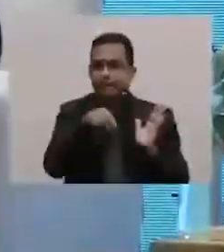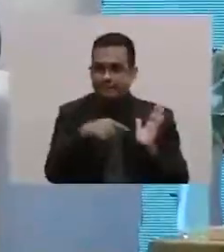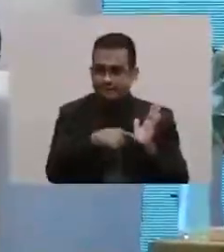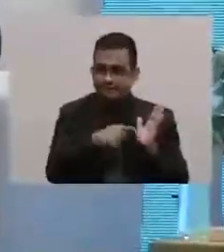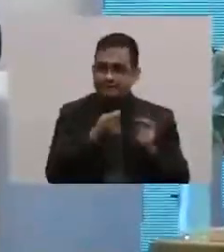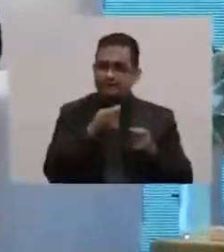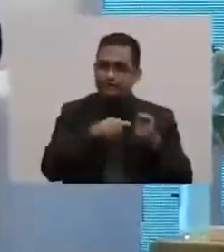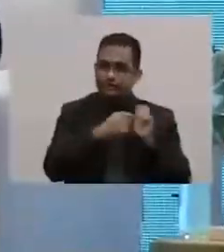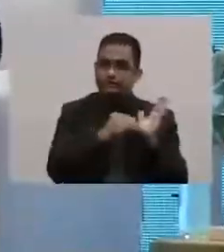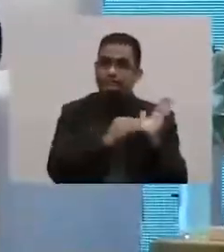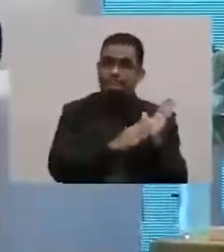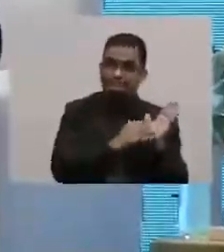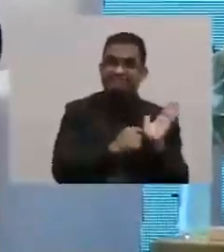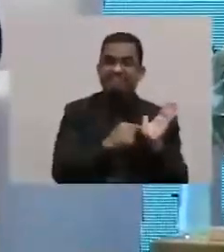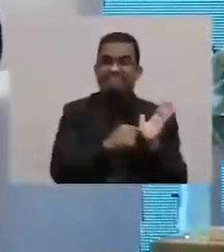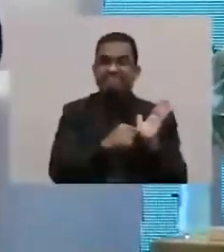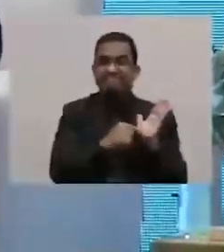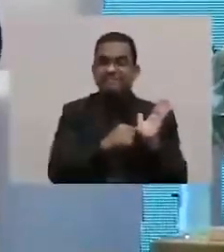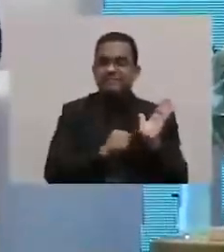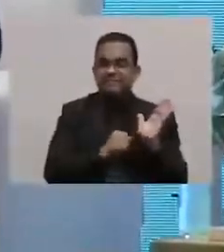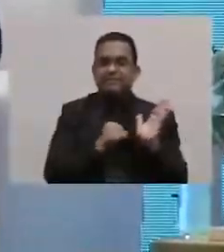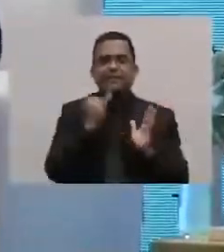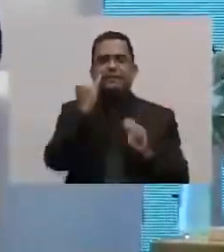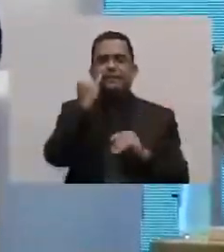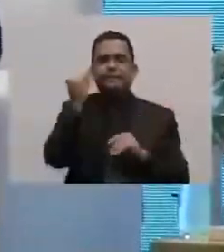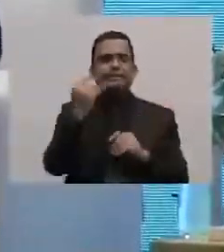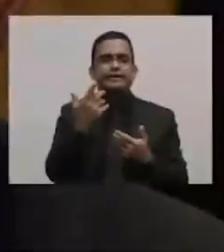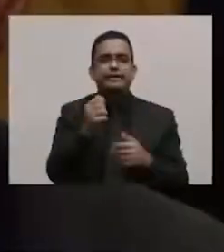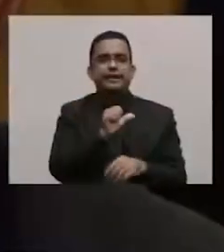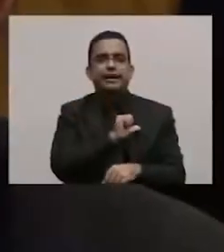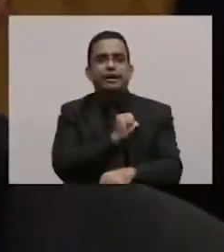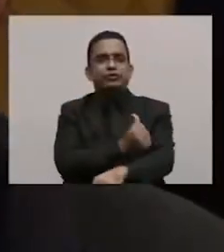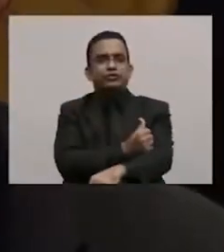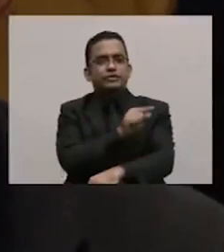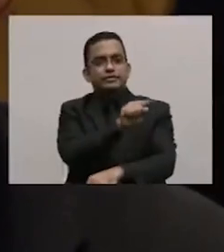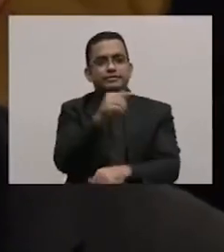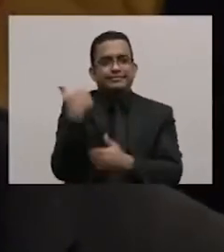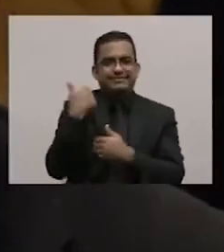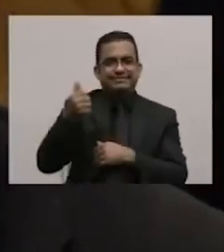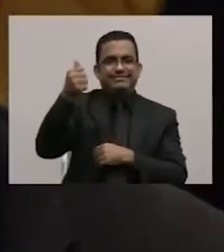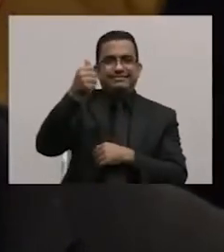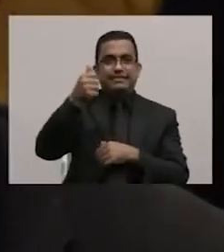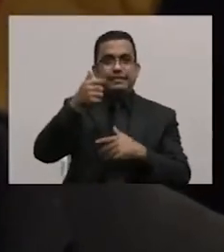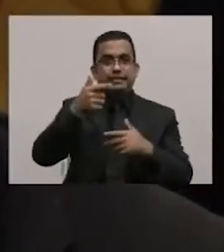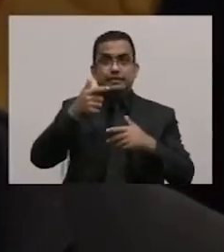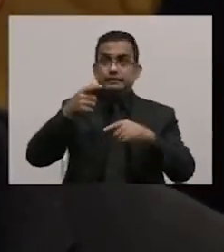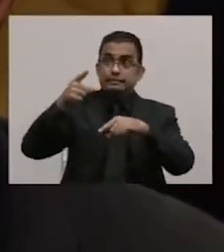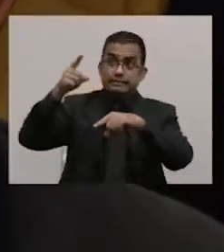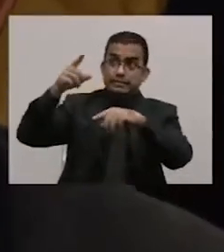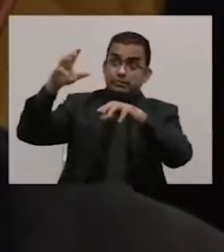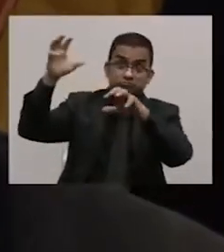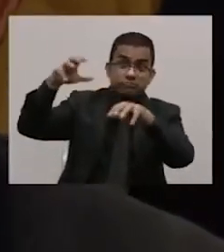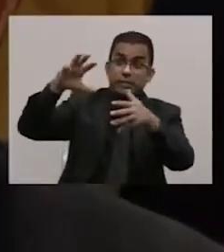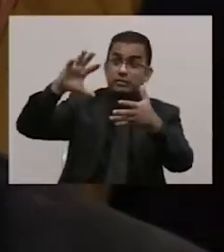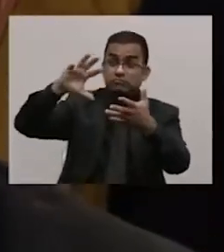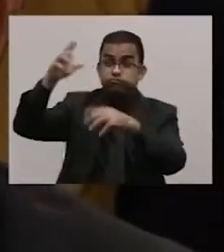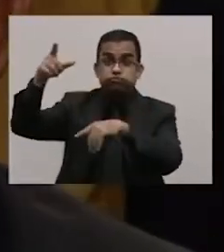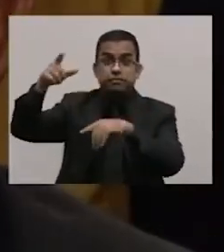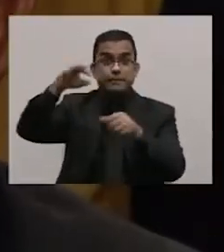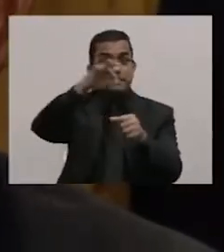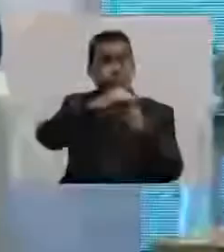Y sobre todo, ¿qué pasa con las autoridades si no podemos hacer esas elecciones en los